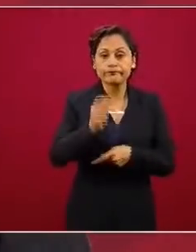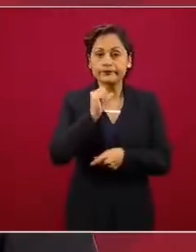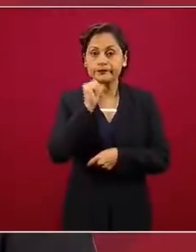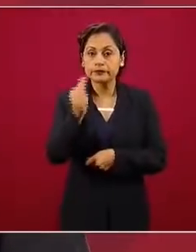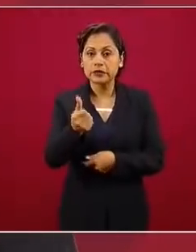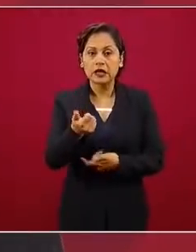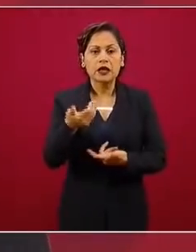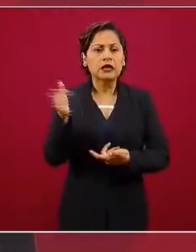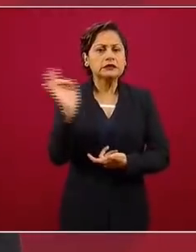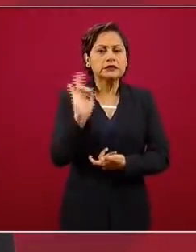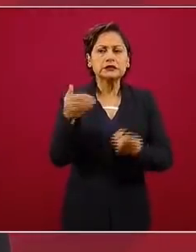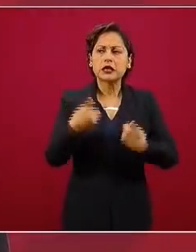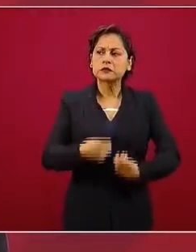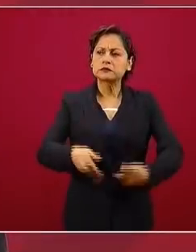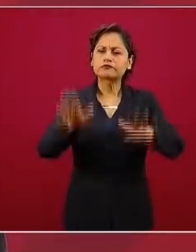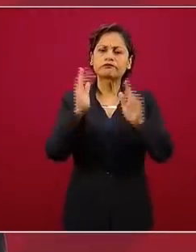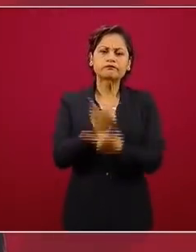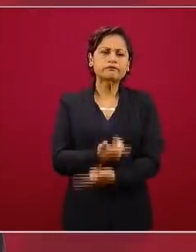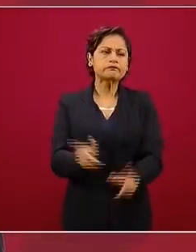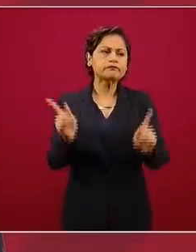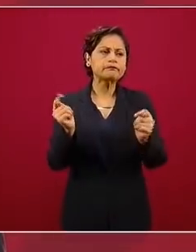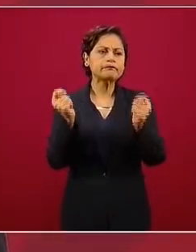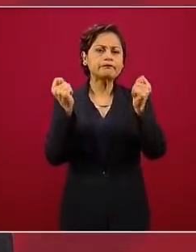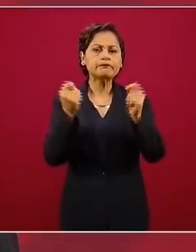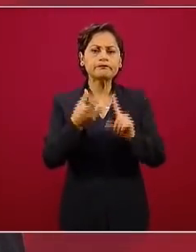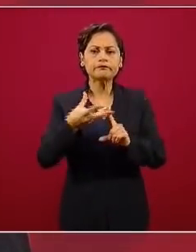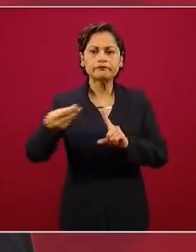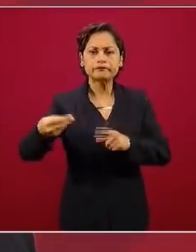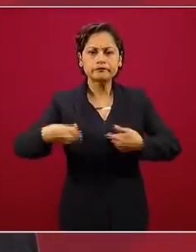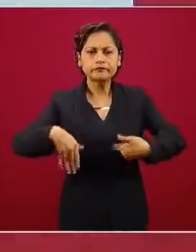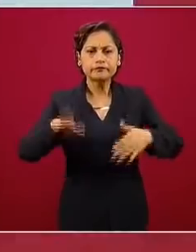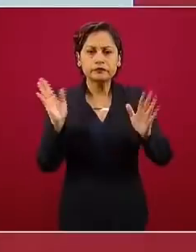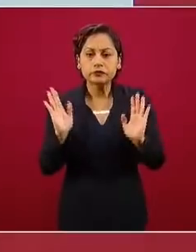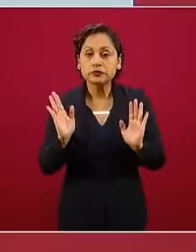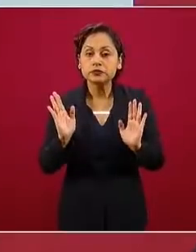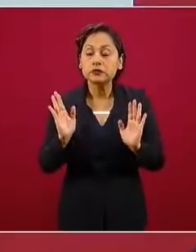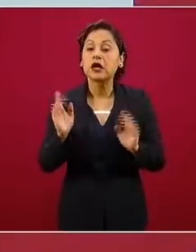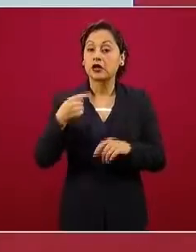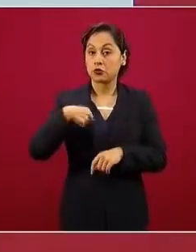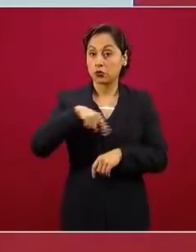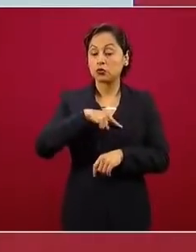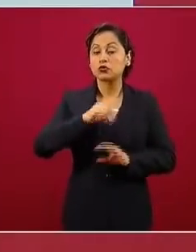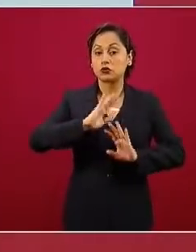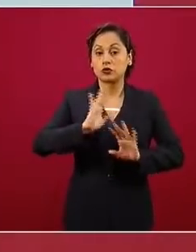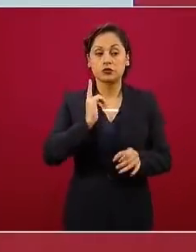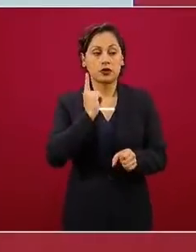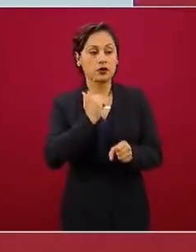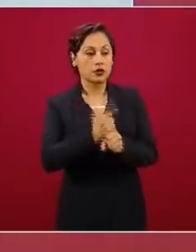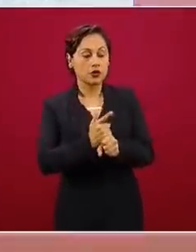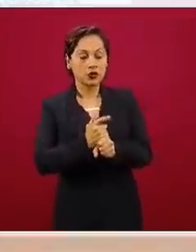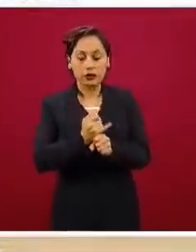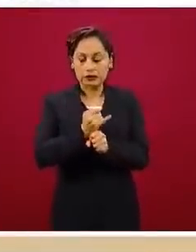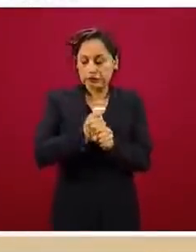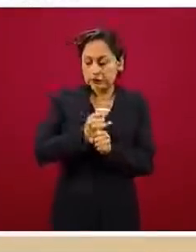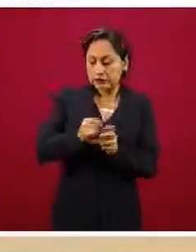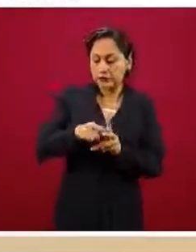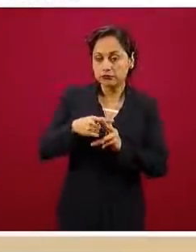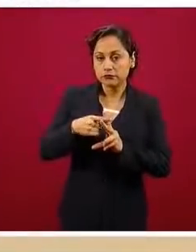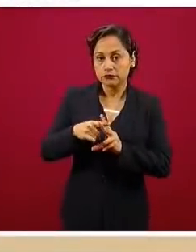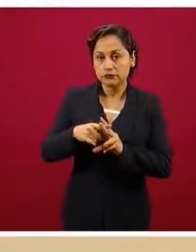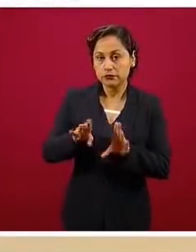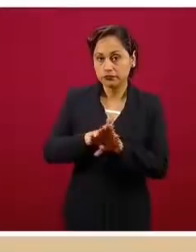evolución de la epidemia, donde teníamos ya identificado una curva epidémica muy